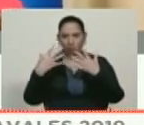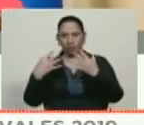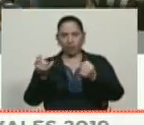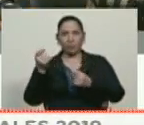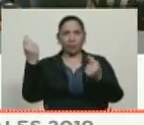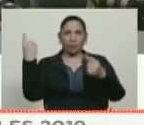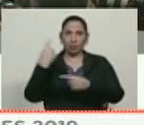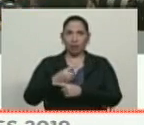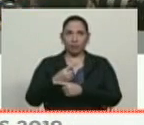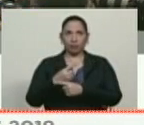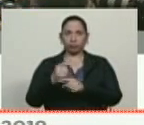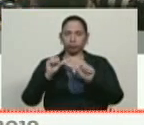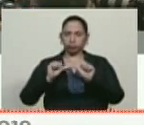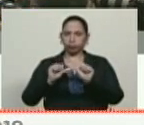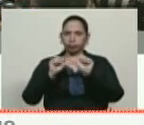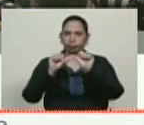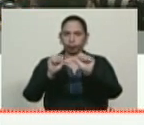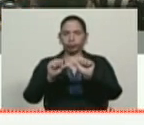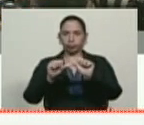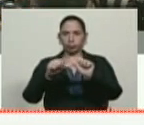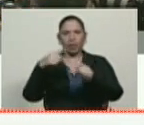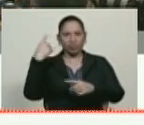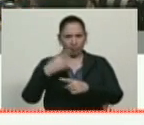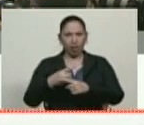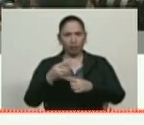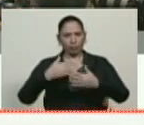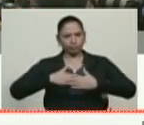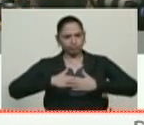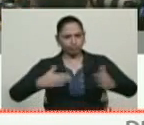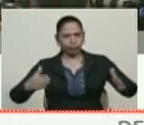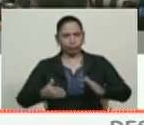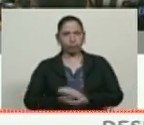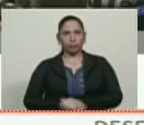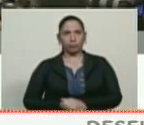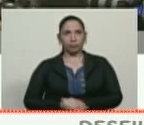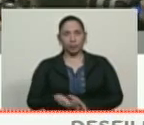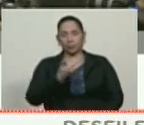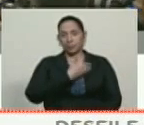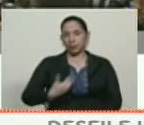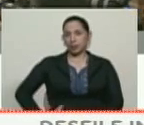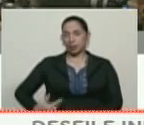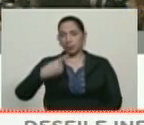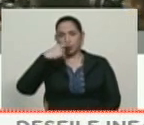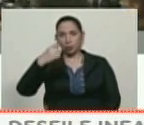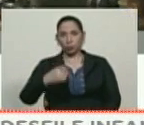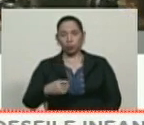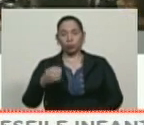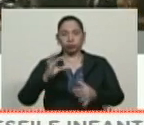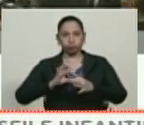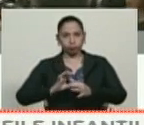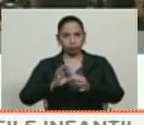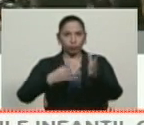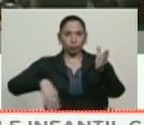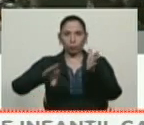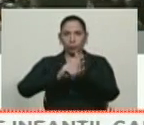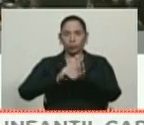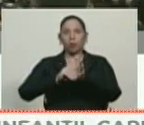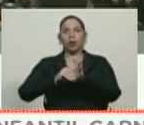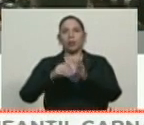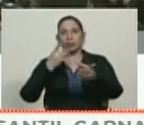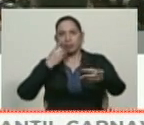deben perpetuarse y deben acentuarse. Y es la disposición del presidente Nicolás Maduro de ratificar mecanismos de